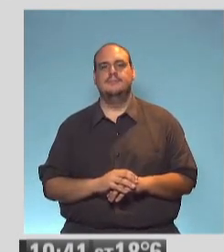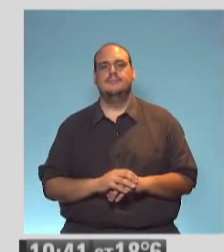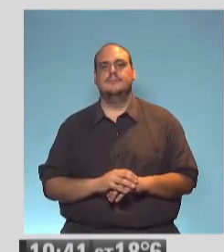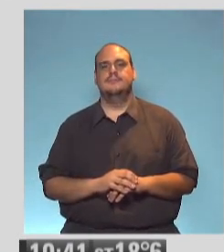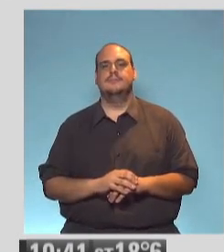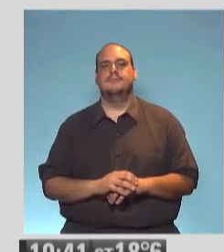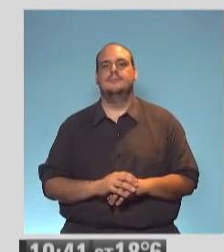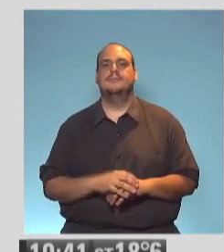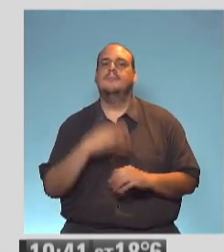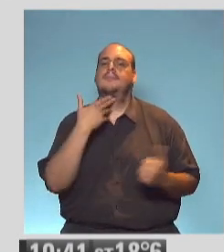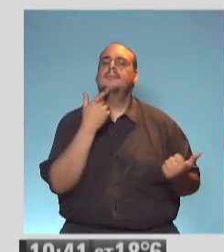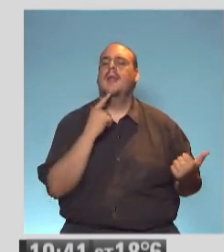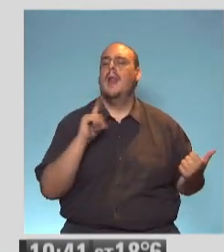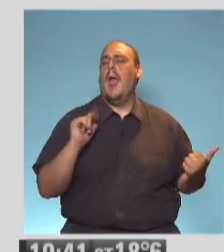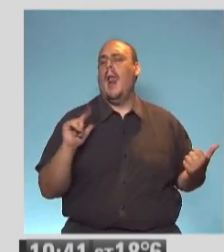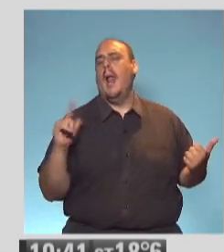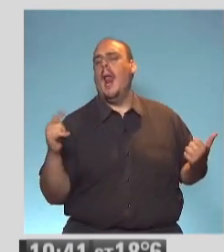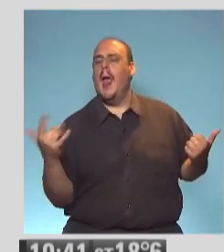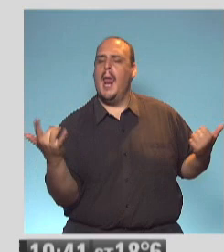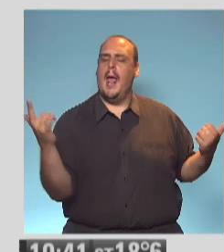La, la, la, la.